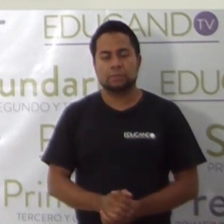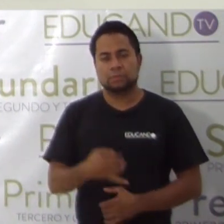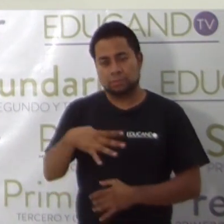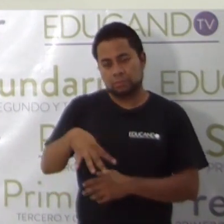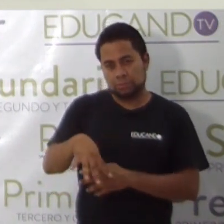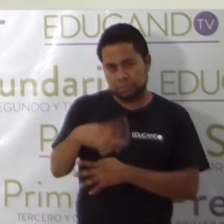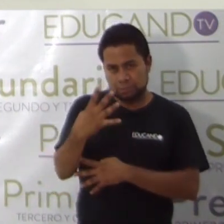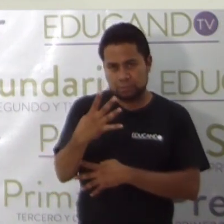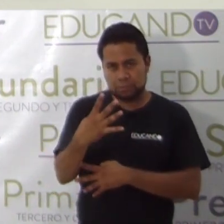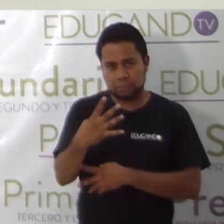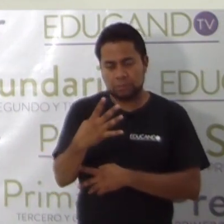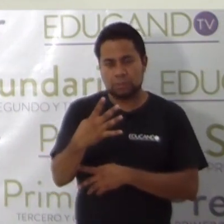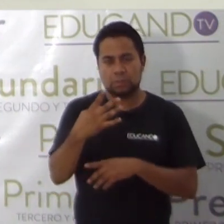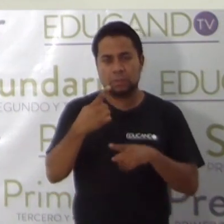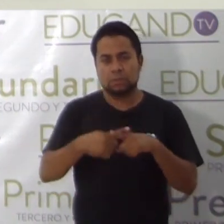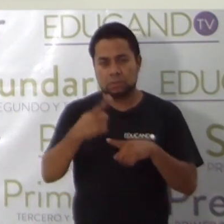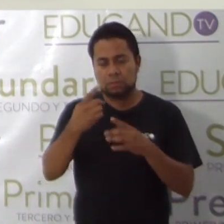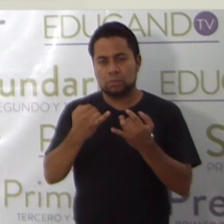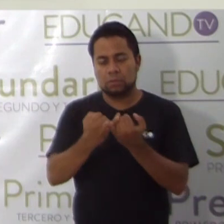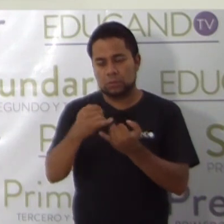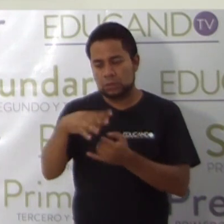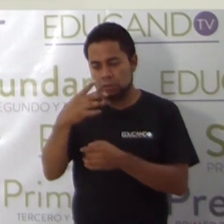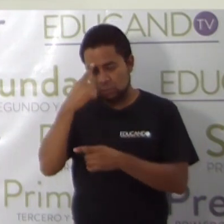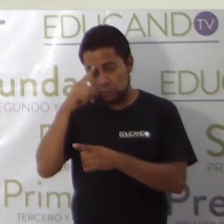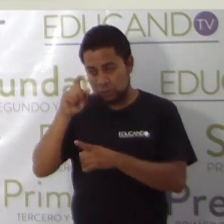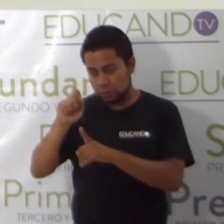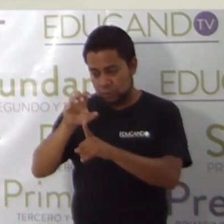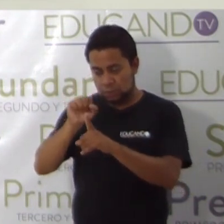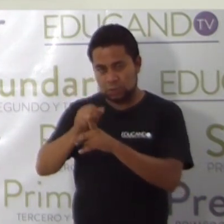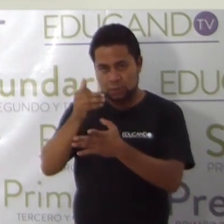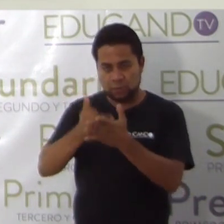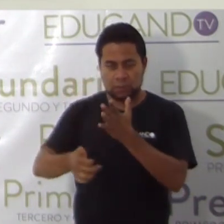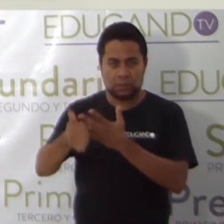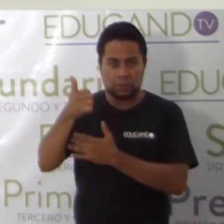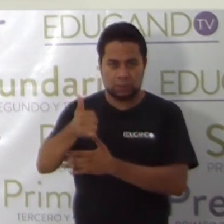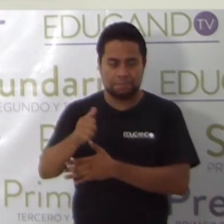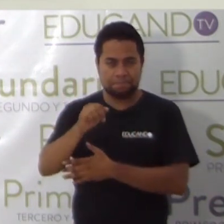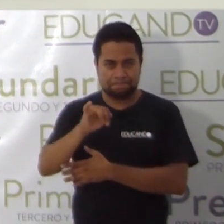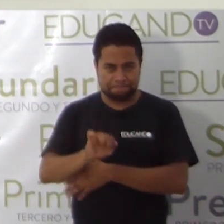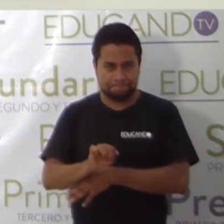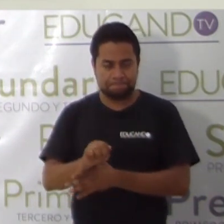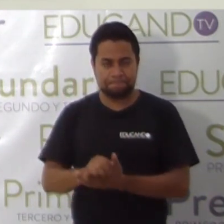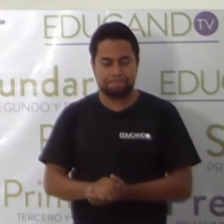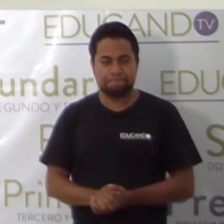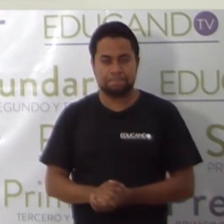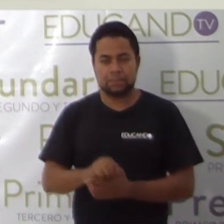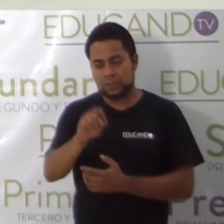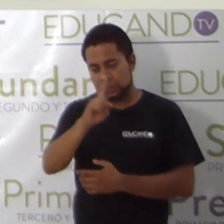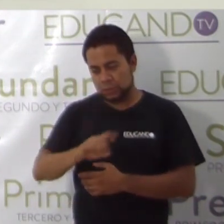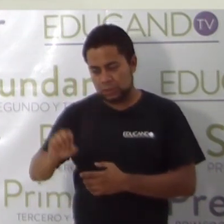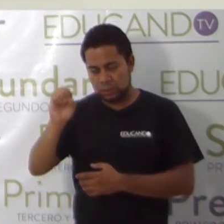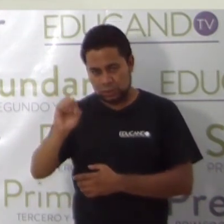14 por 1, 14 para 20, 6, ¿no? Otro 0.